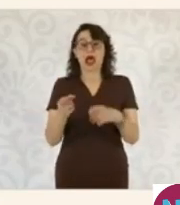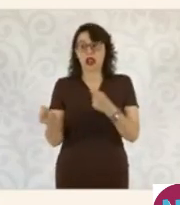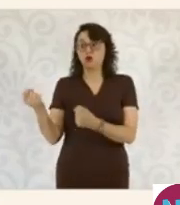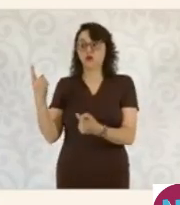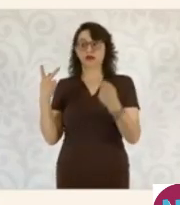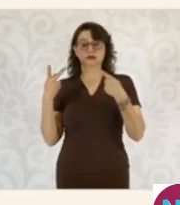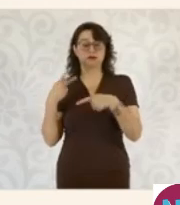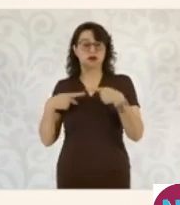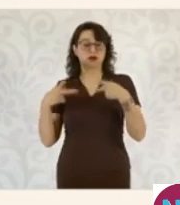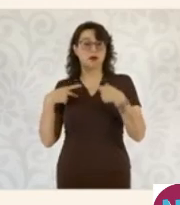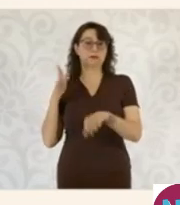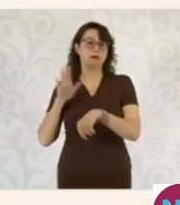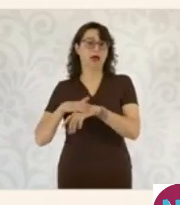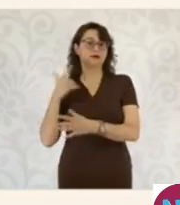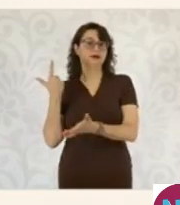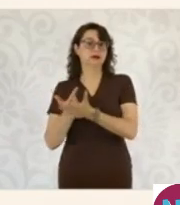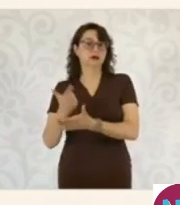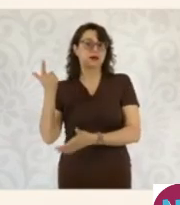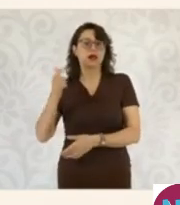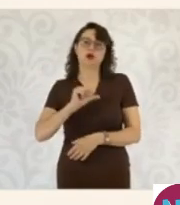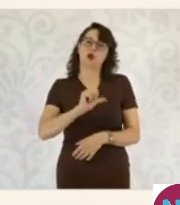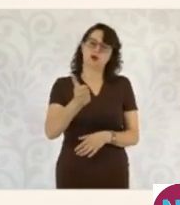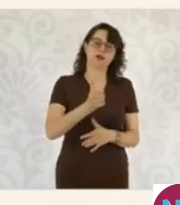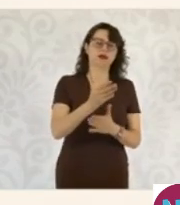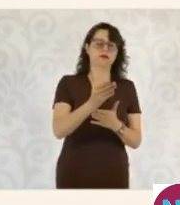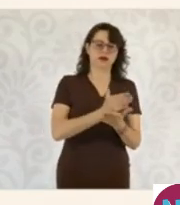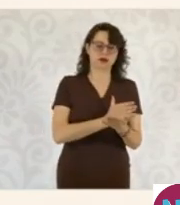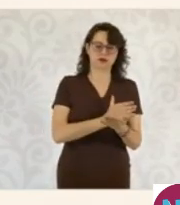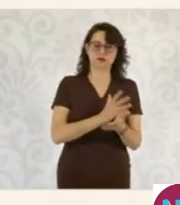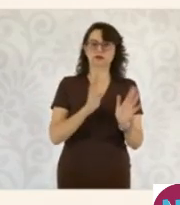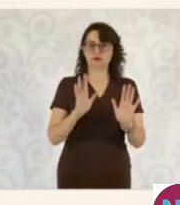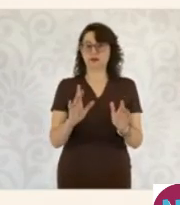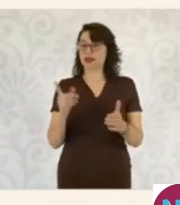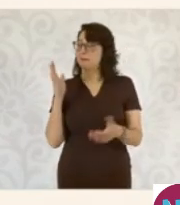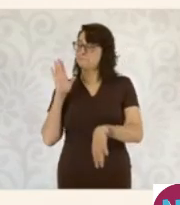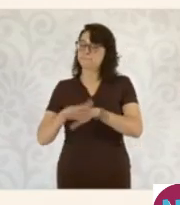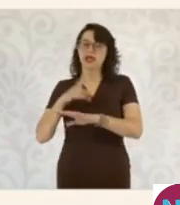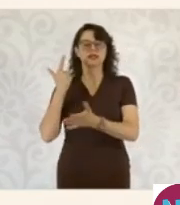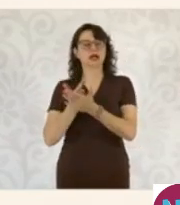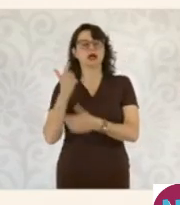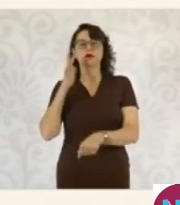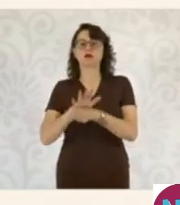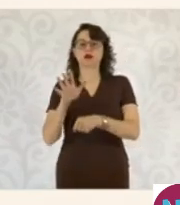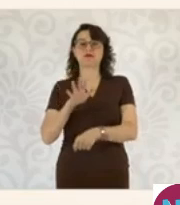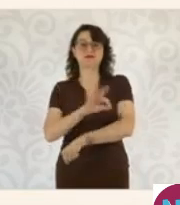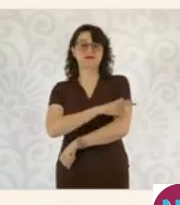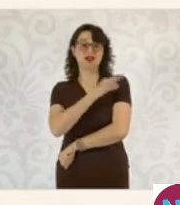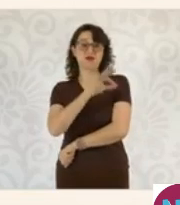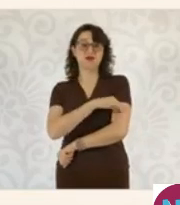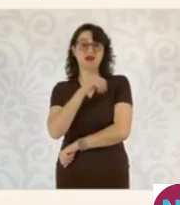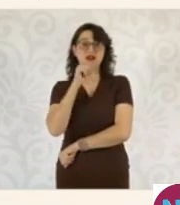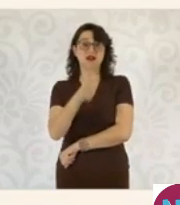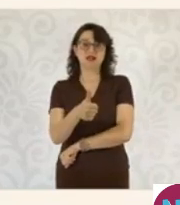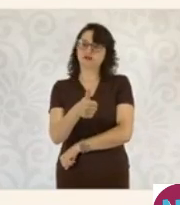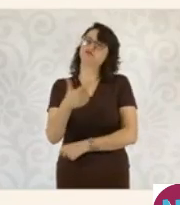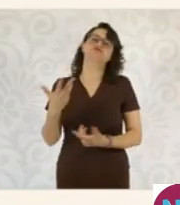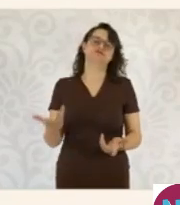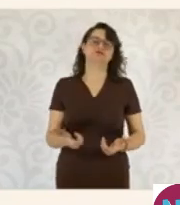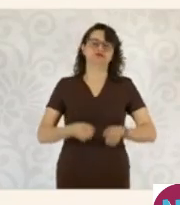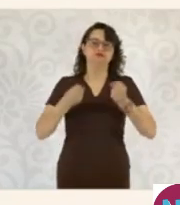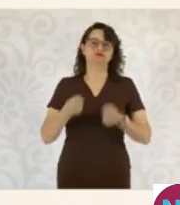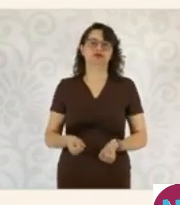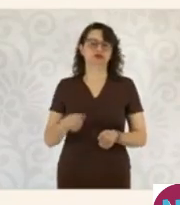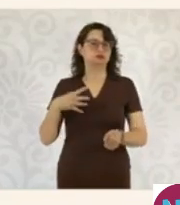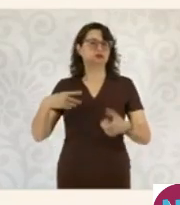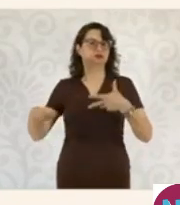hacer énfasis que el principal es no estar vacunado. ¿Me pasa la siguiente? Esta diapositiva es